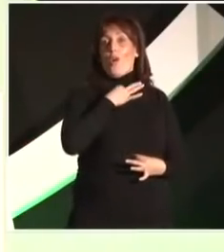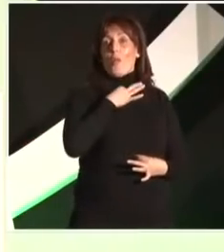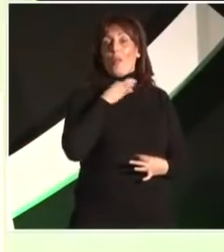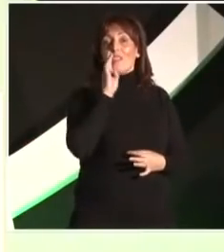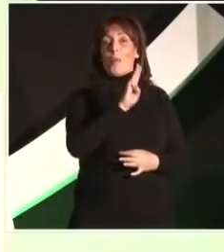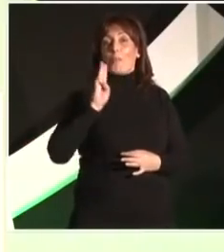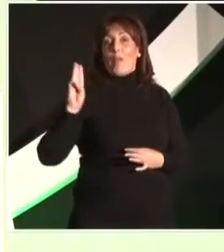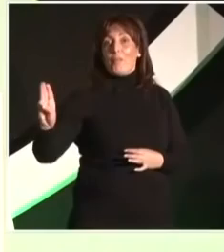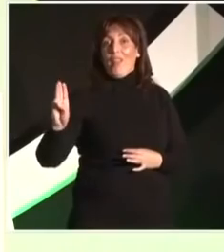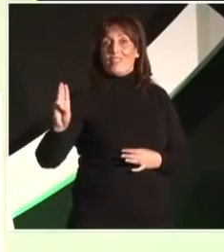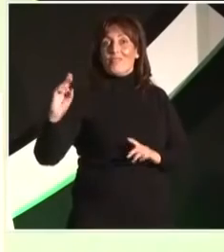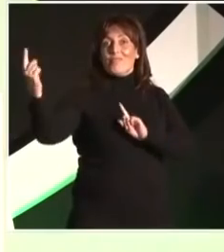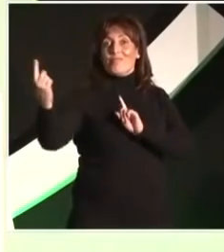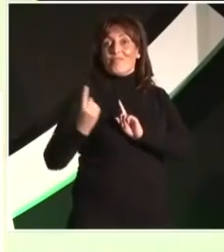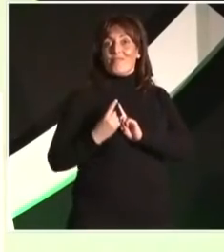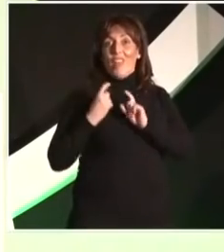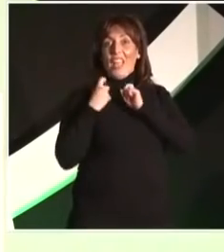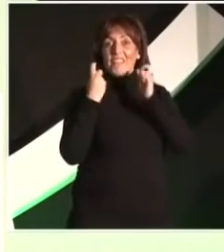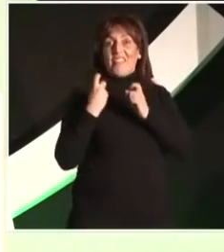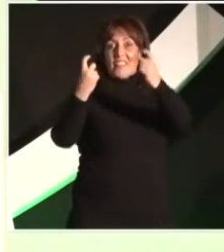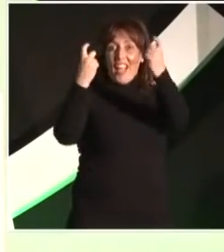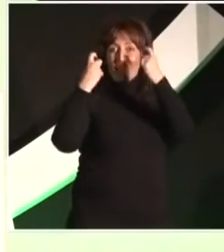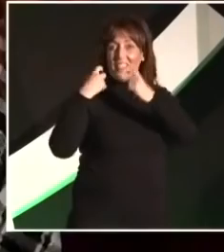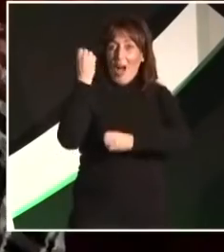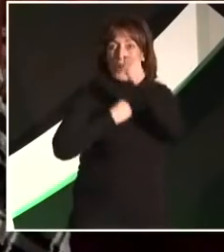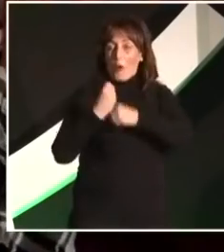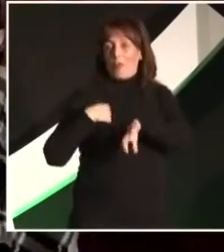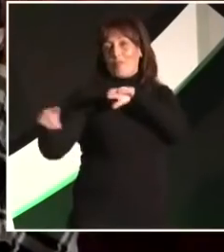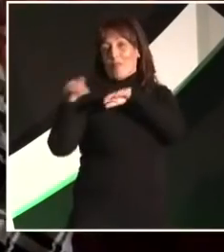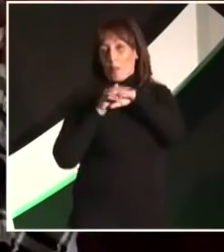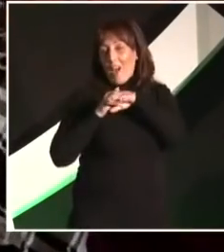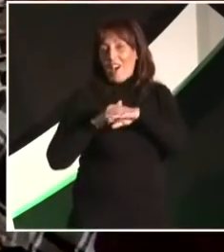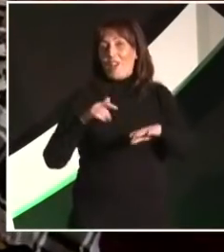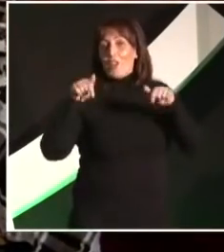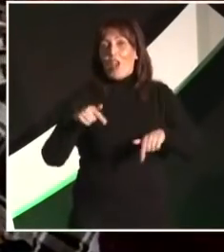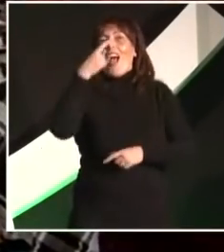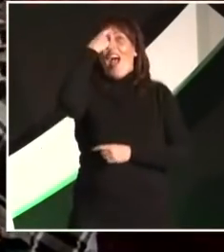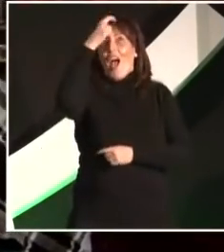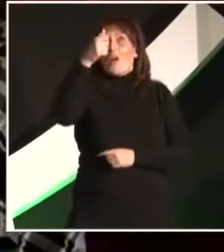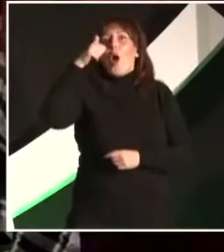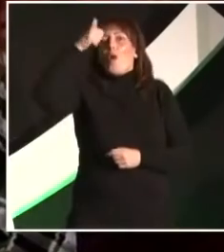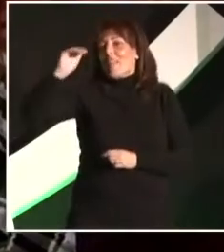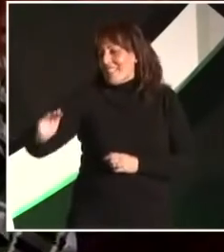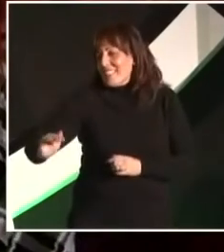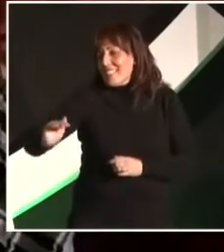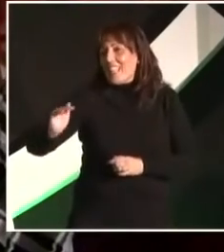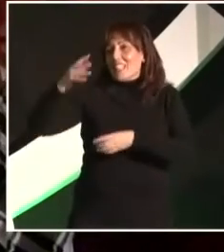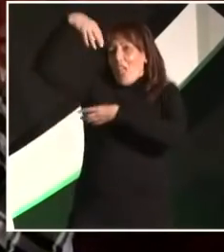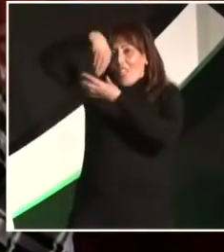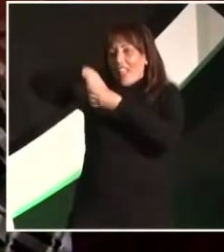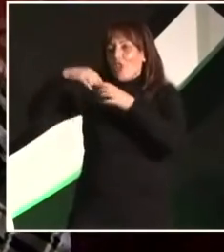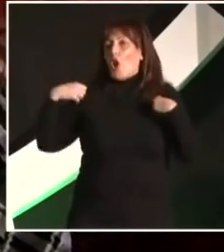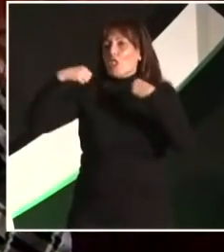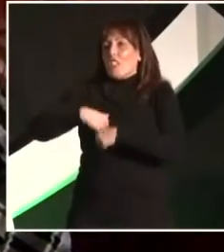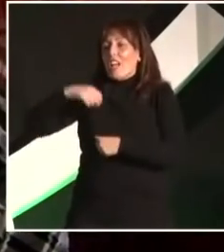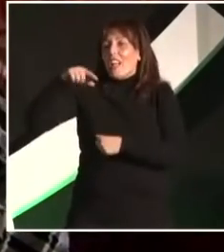PP intente dar clases de economía, os acordéis del hombre chiquitito que hay dentro de esa chaqueta